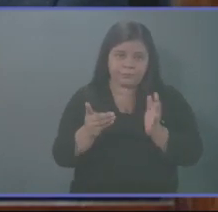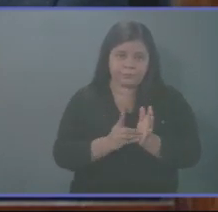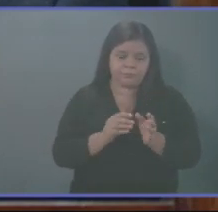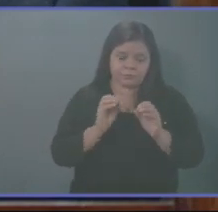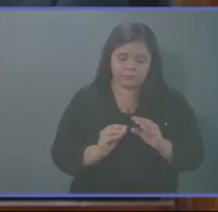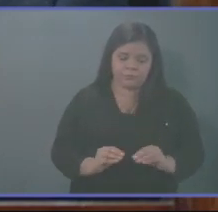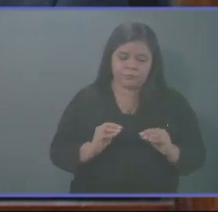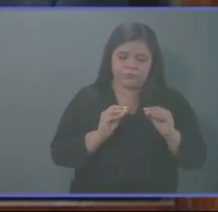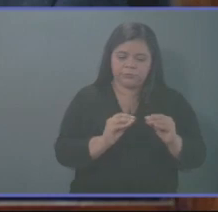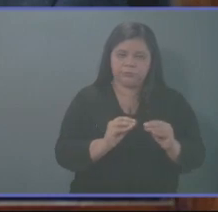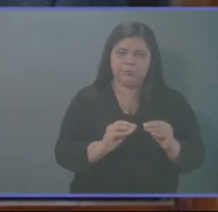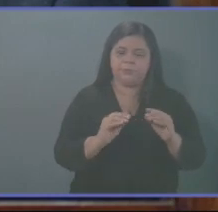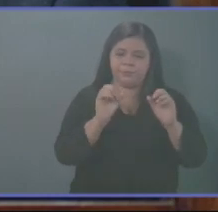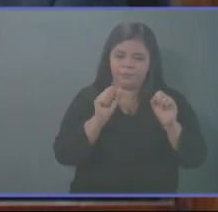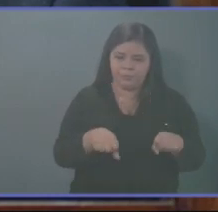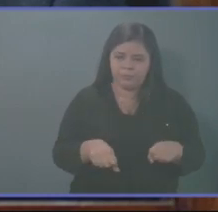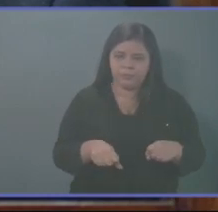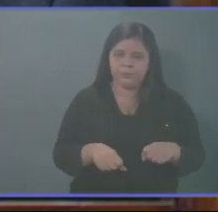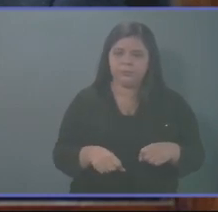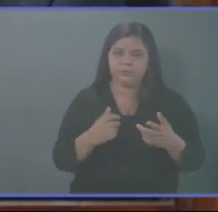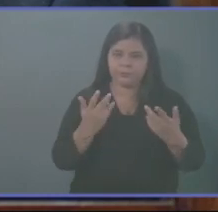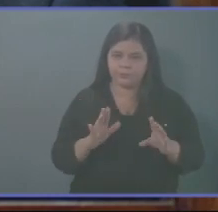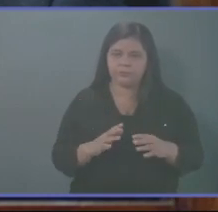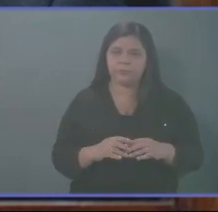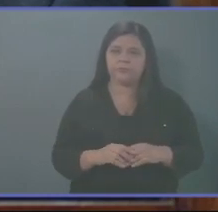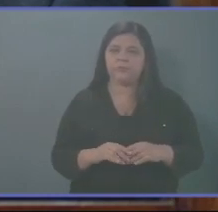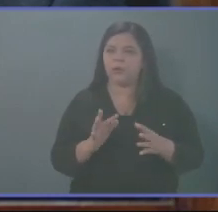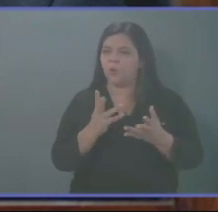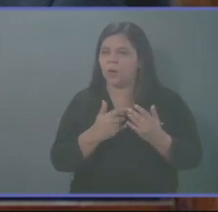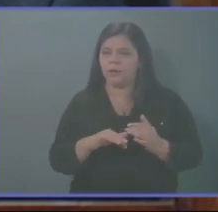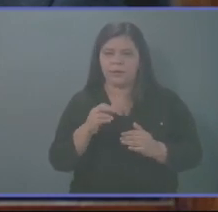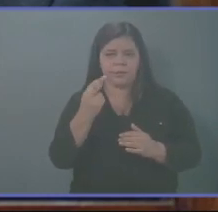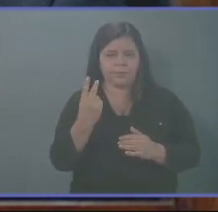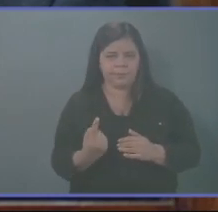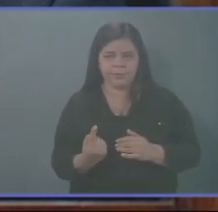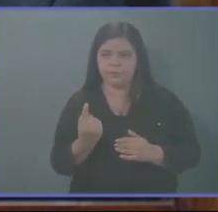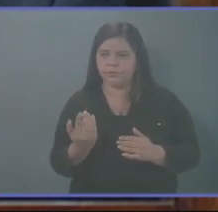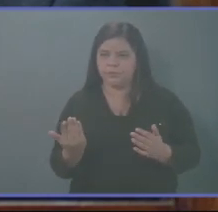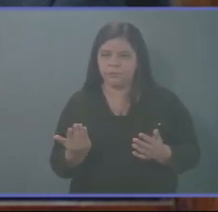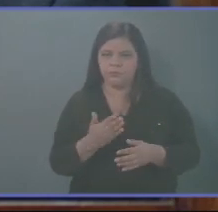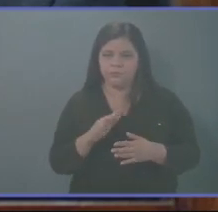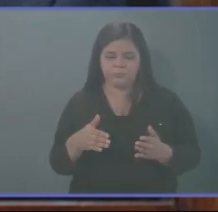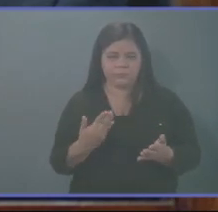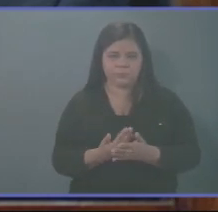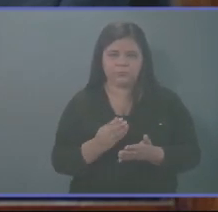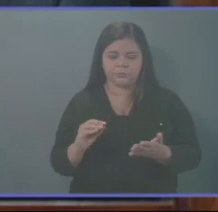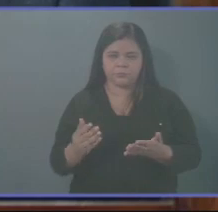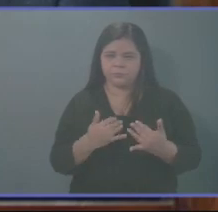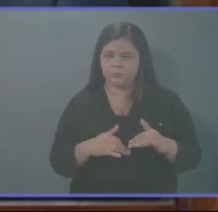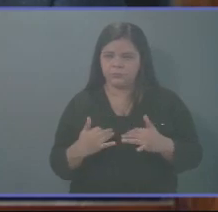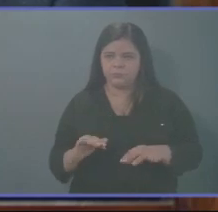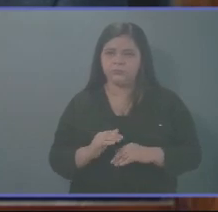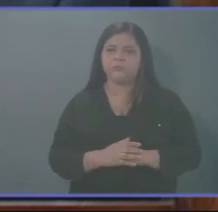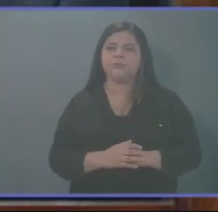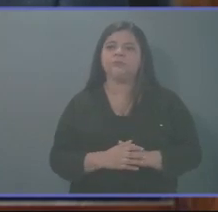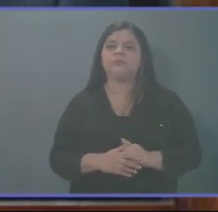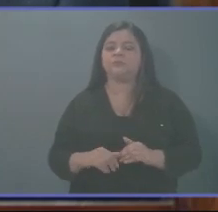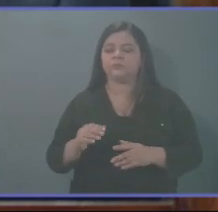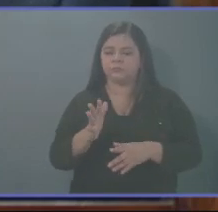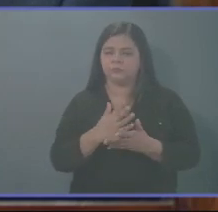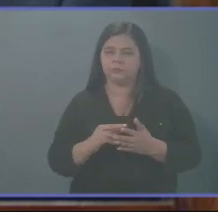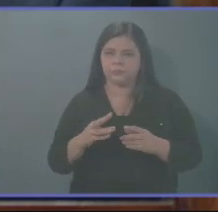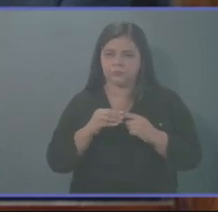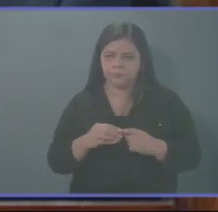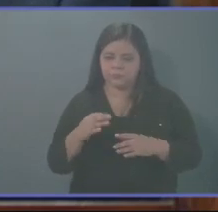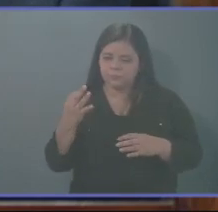el tipo es que pueda ser sujeto activo cualquier persona que realice las acciones descritas en él, no siendo un tipo especial que